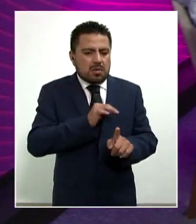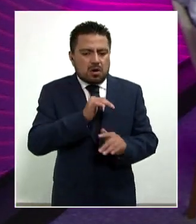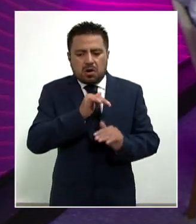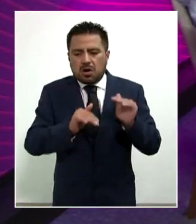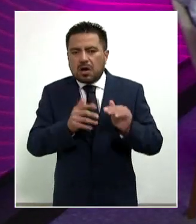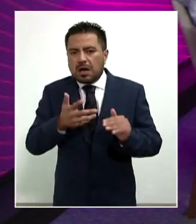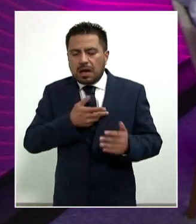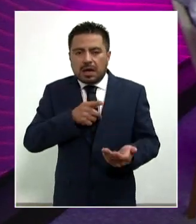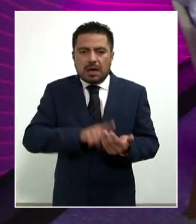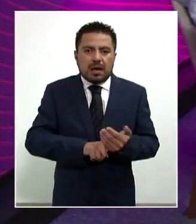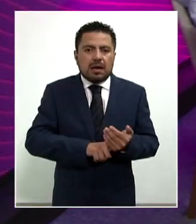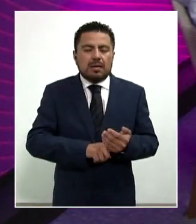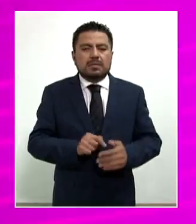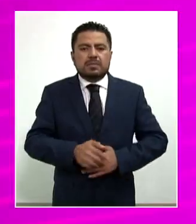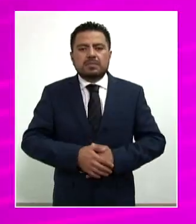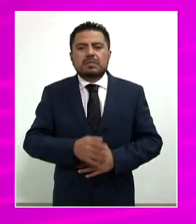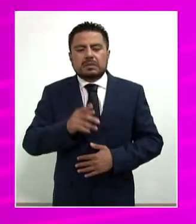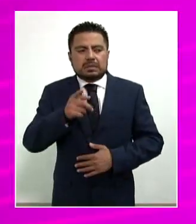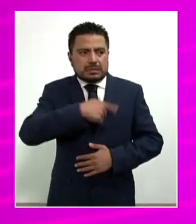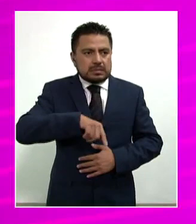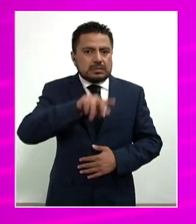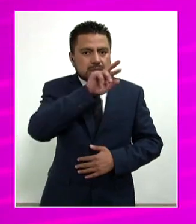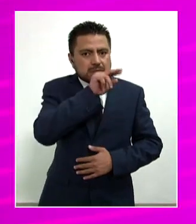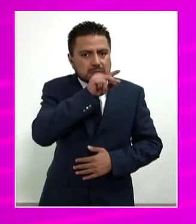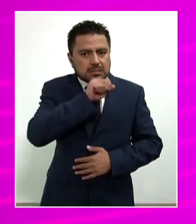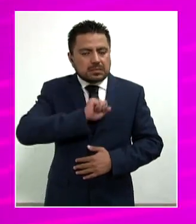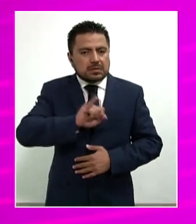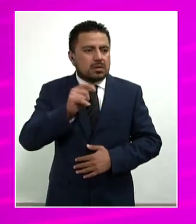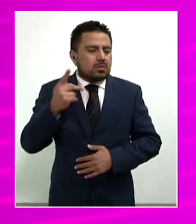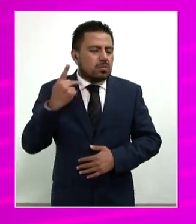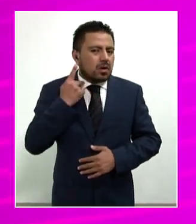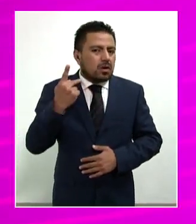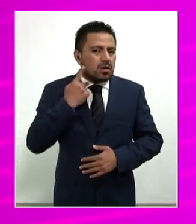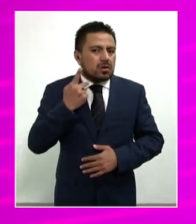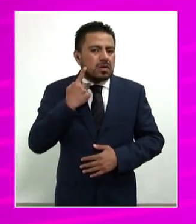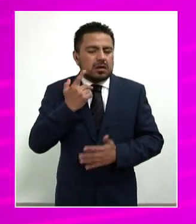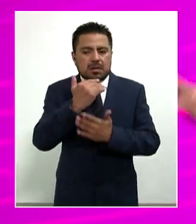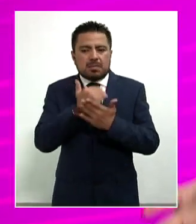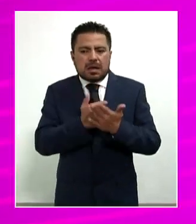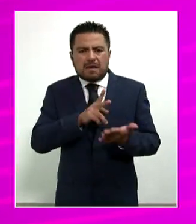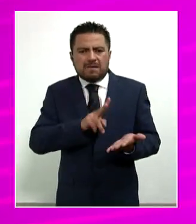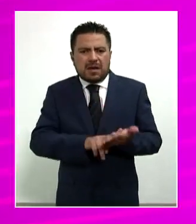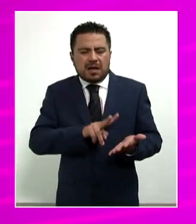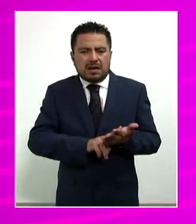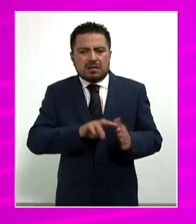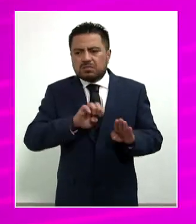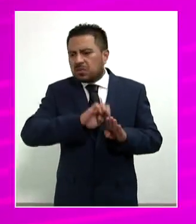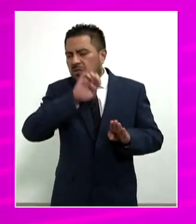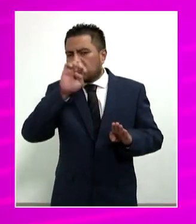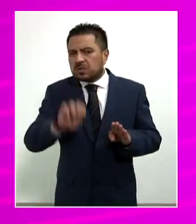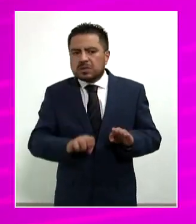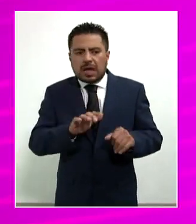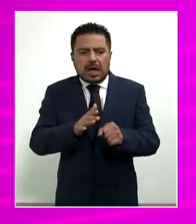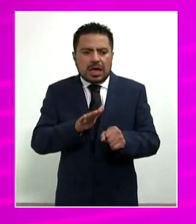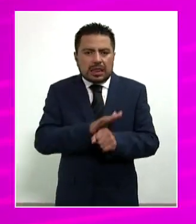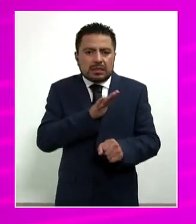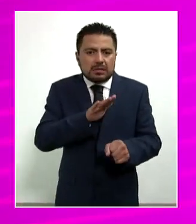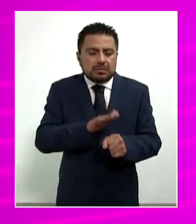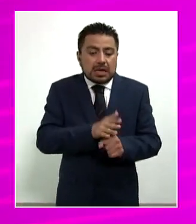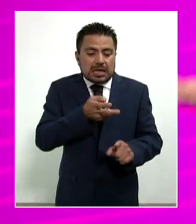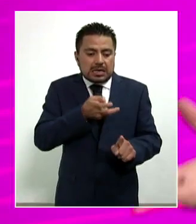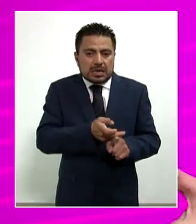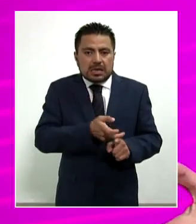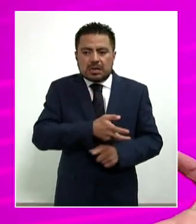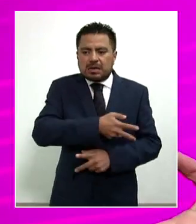tenemos. De hecho, es muy preocupante que una de las políticas menos valoradas, por ejemplo, de esta administración es